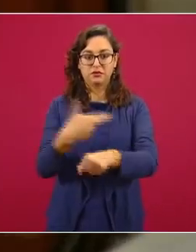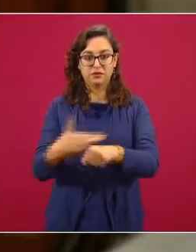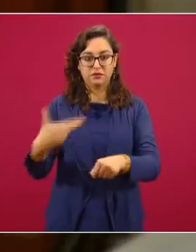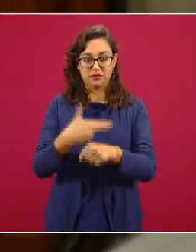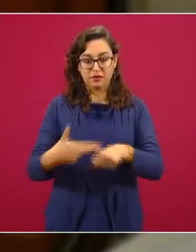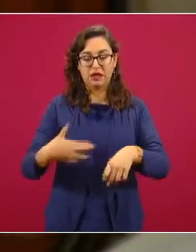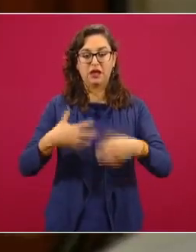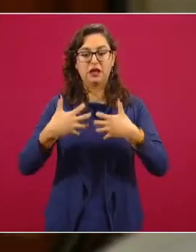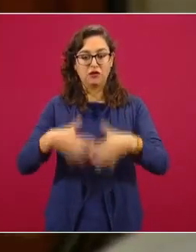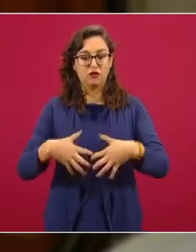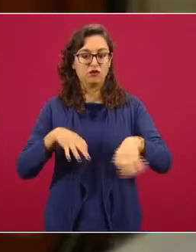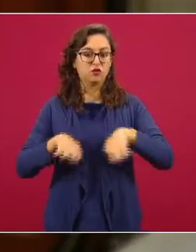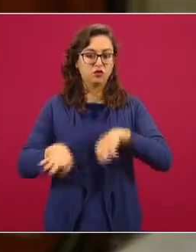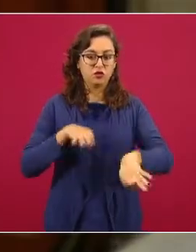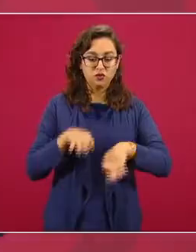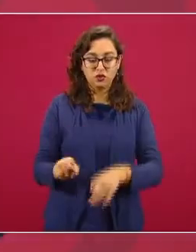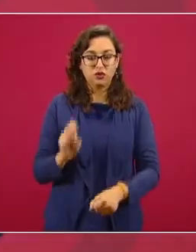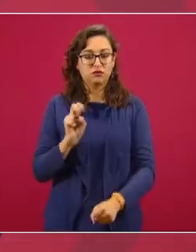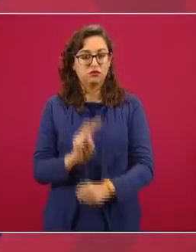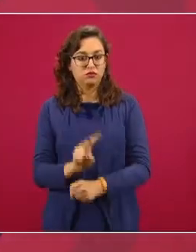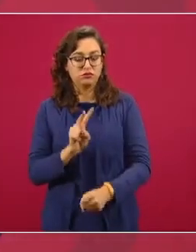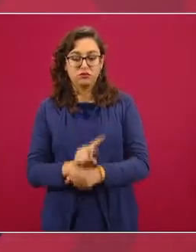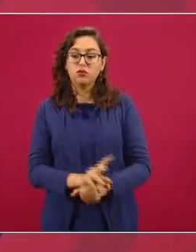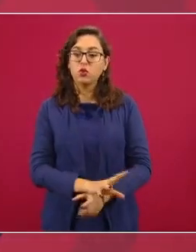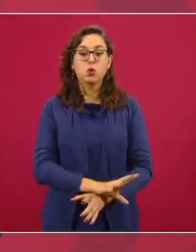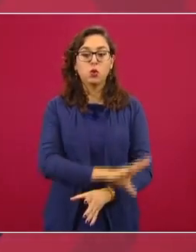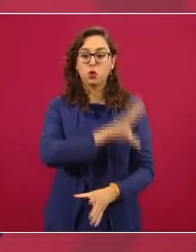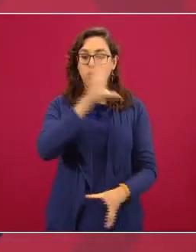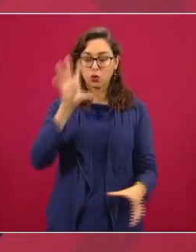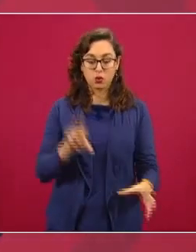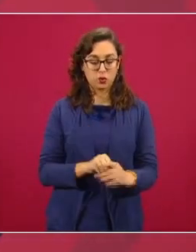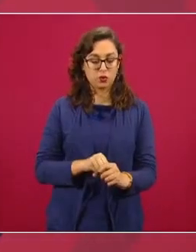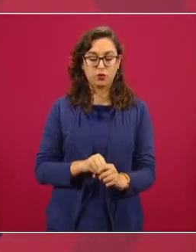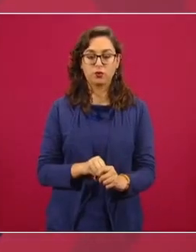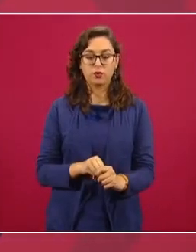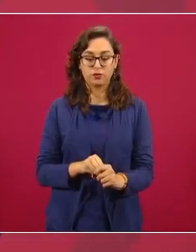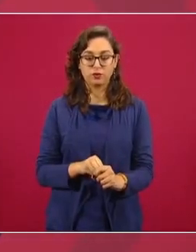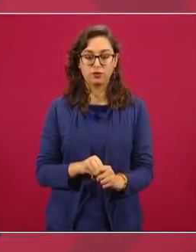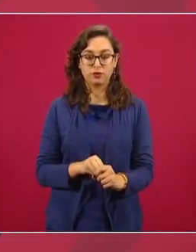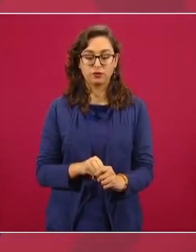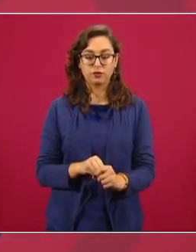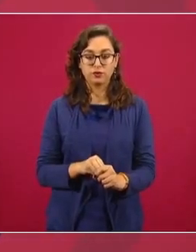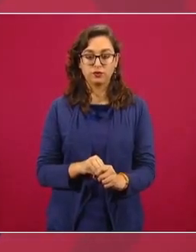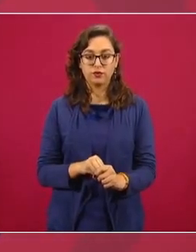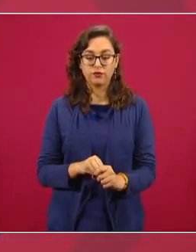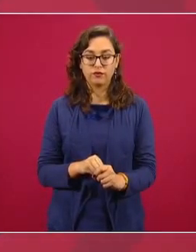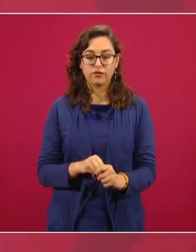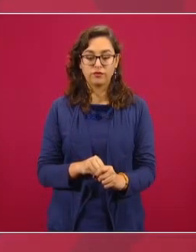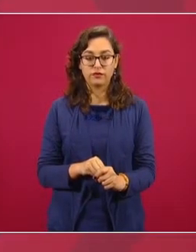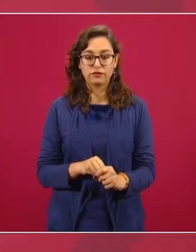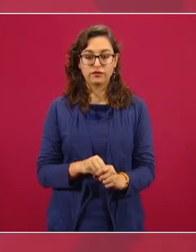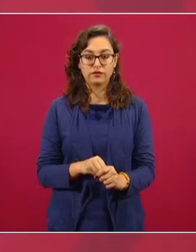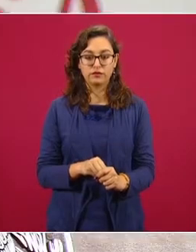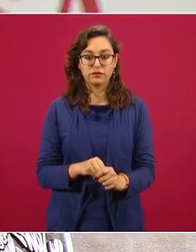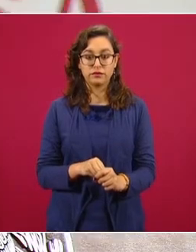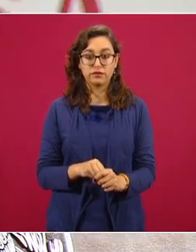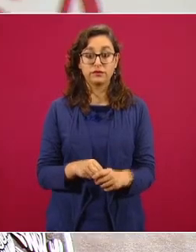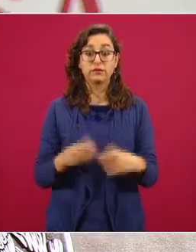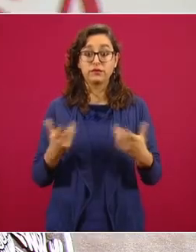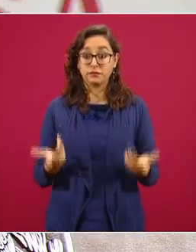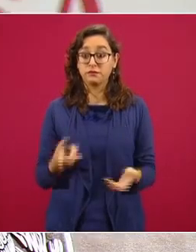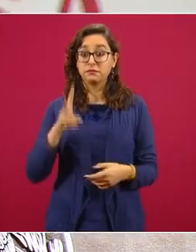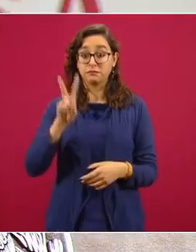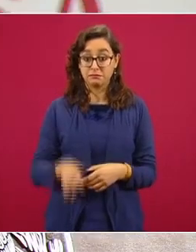de los puertos, la vigilancia de los puertos. Y como se trata de